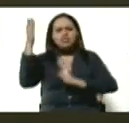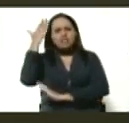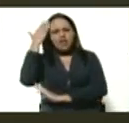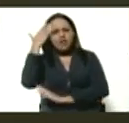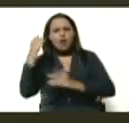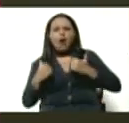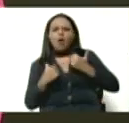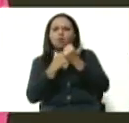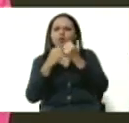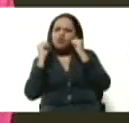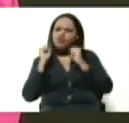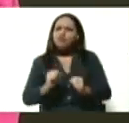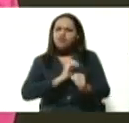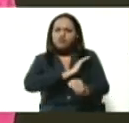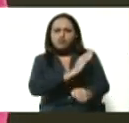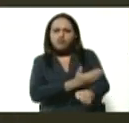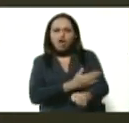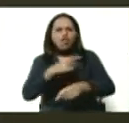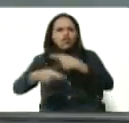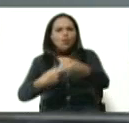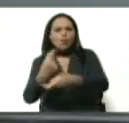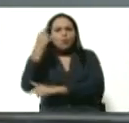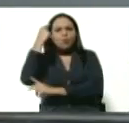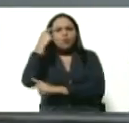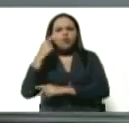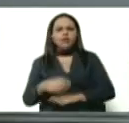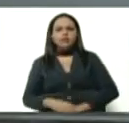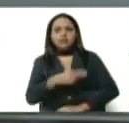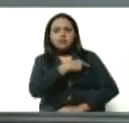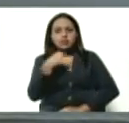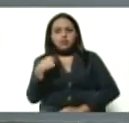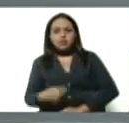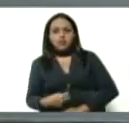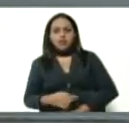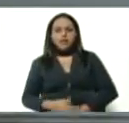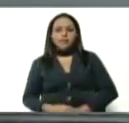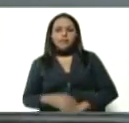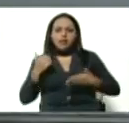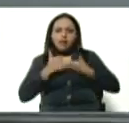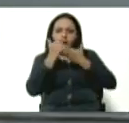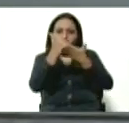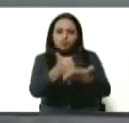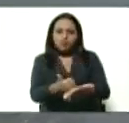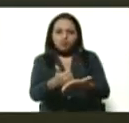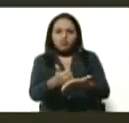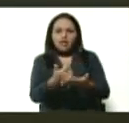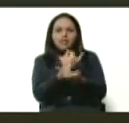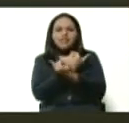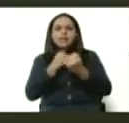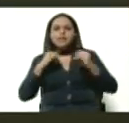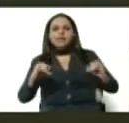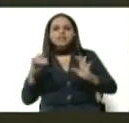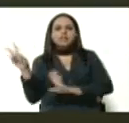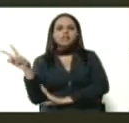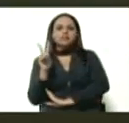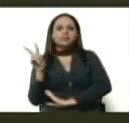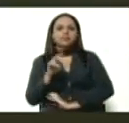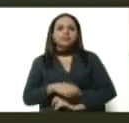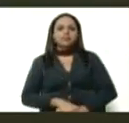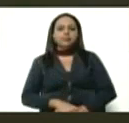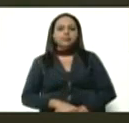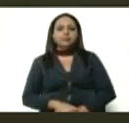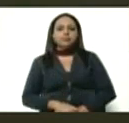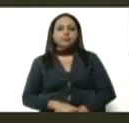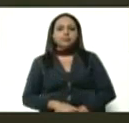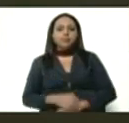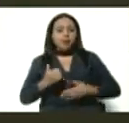apoyo firme y decidido todos los días de China a favor de la independencia de Venezuela, a favor